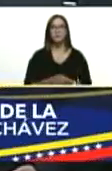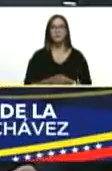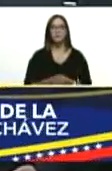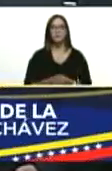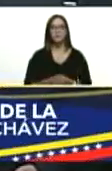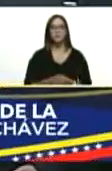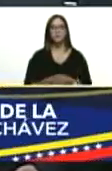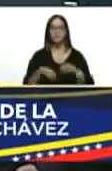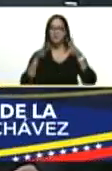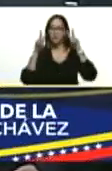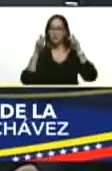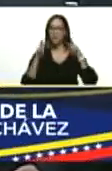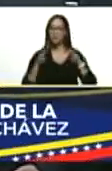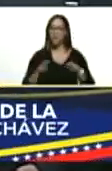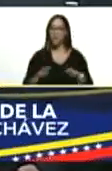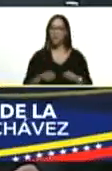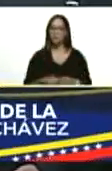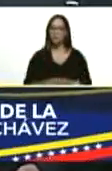revisar,